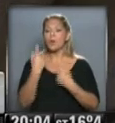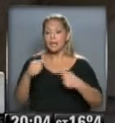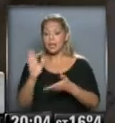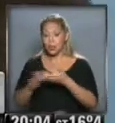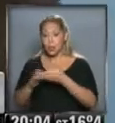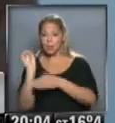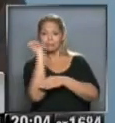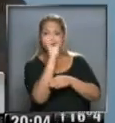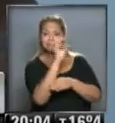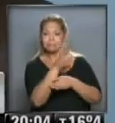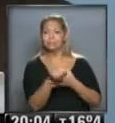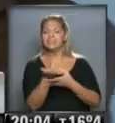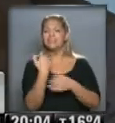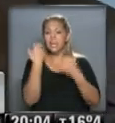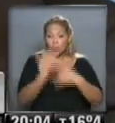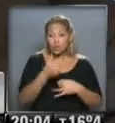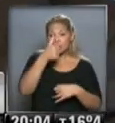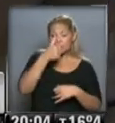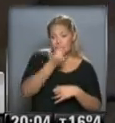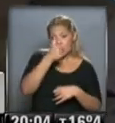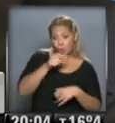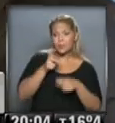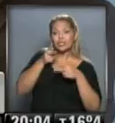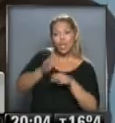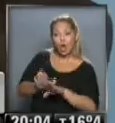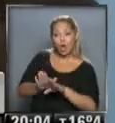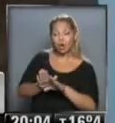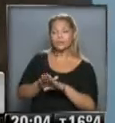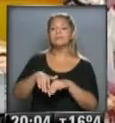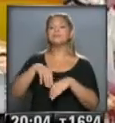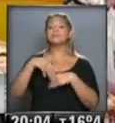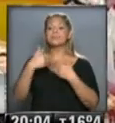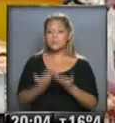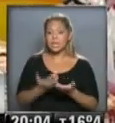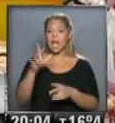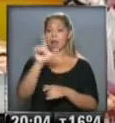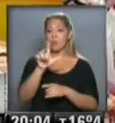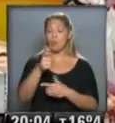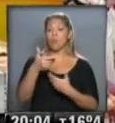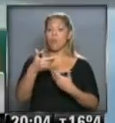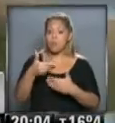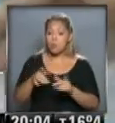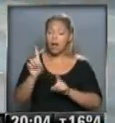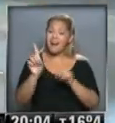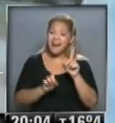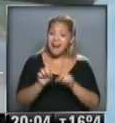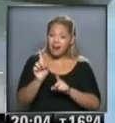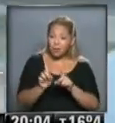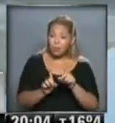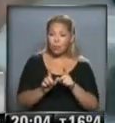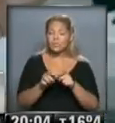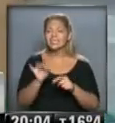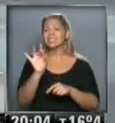Reposición, efectivamente, corta ese tipo de cuestiones. Y bueno, el lunes por ahí tuvimos